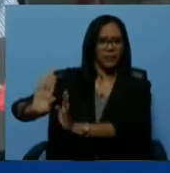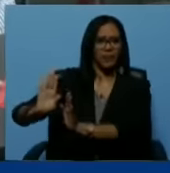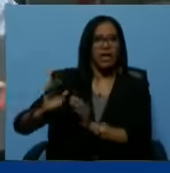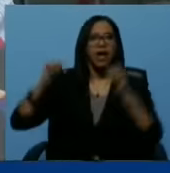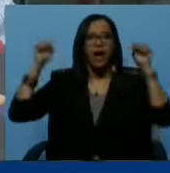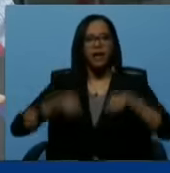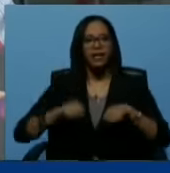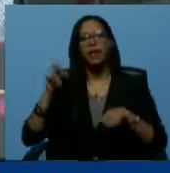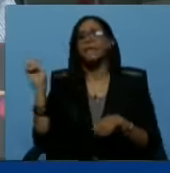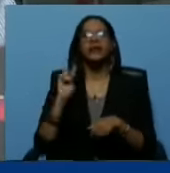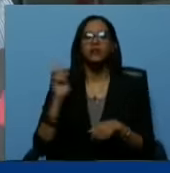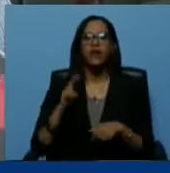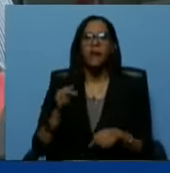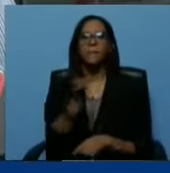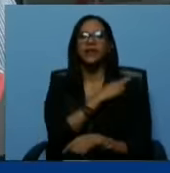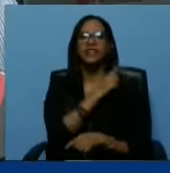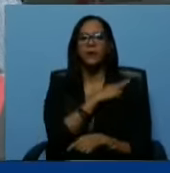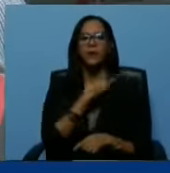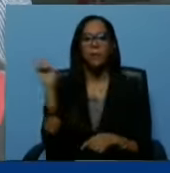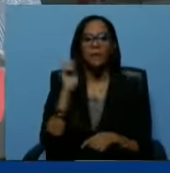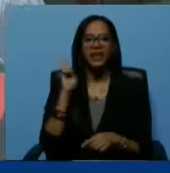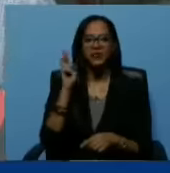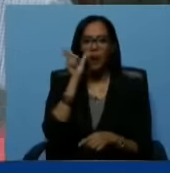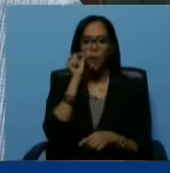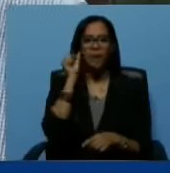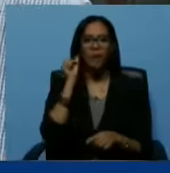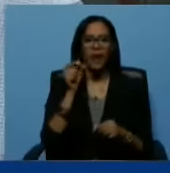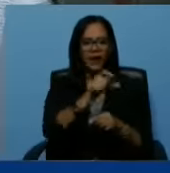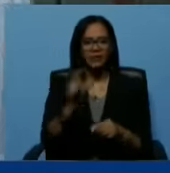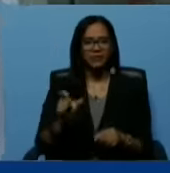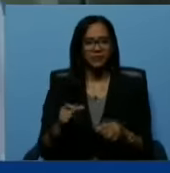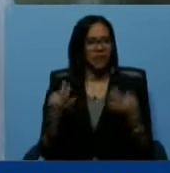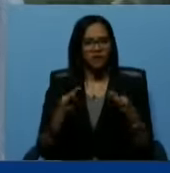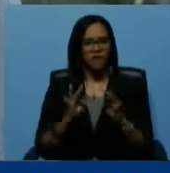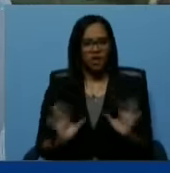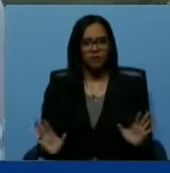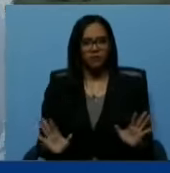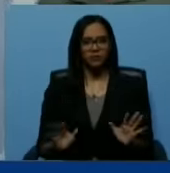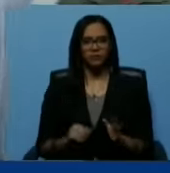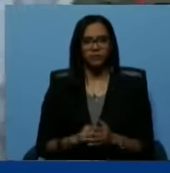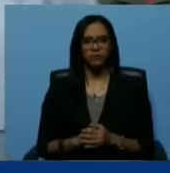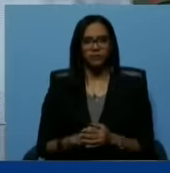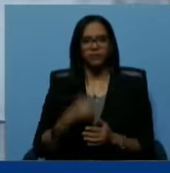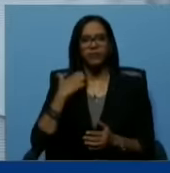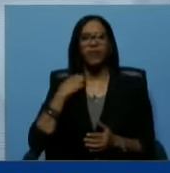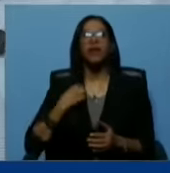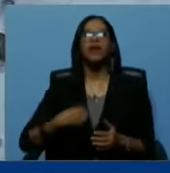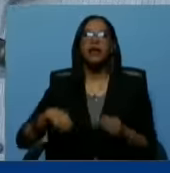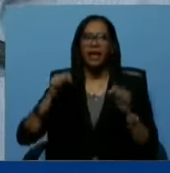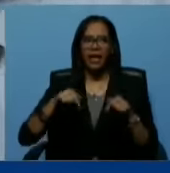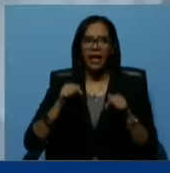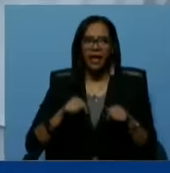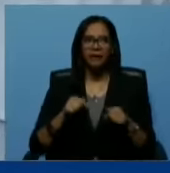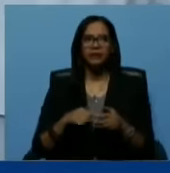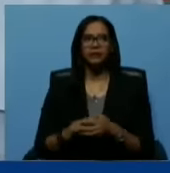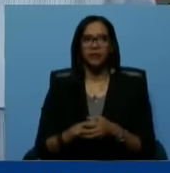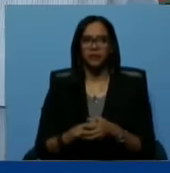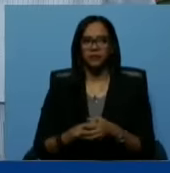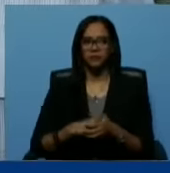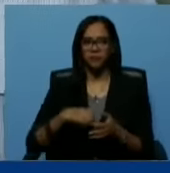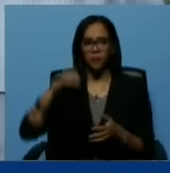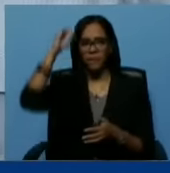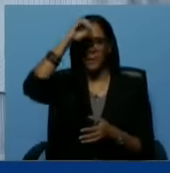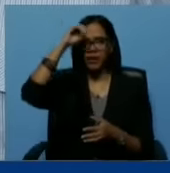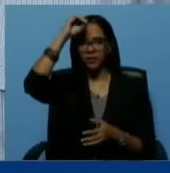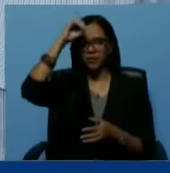patria, mandamos los venezolanos y las venezolanas. Sencillo como eso. Presidente, estas declaraciones suelen generar confusión a través de